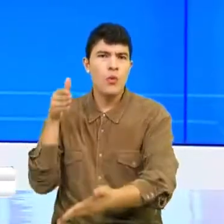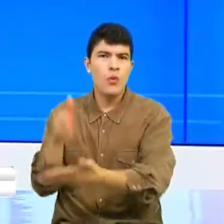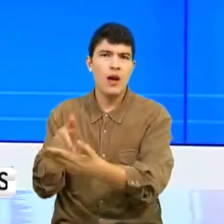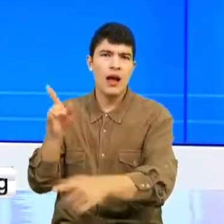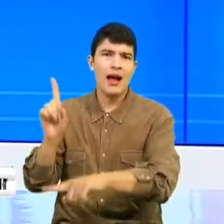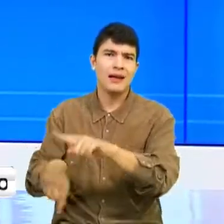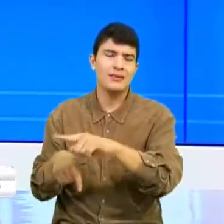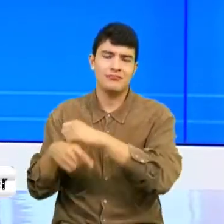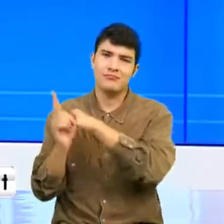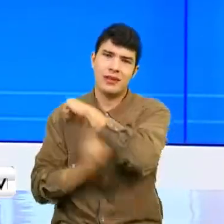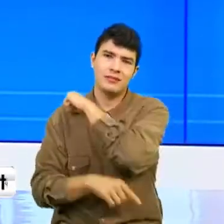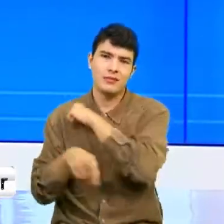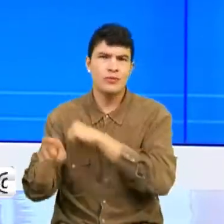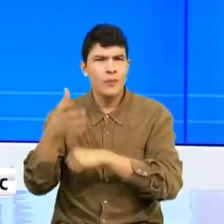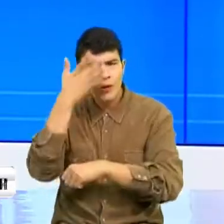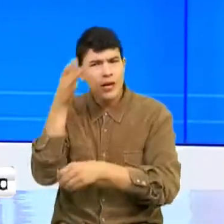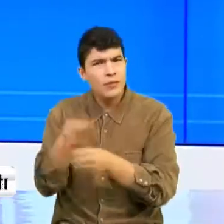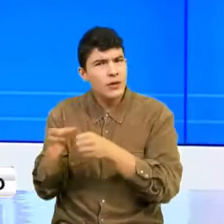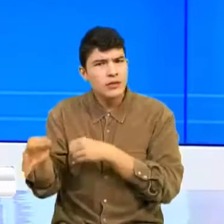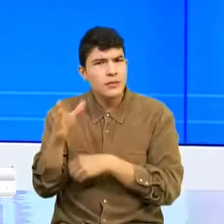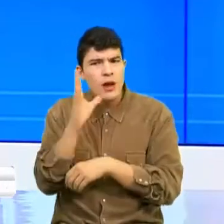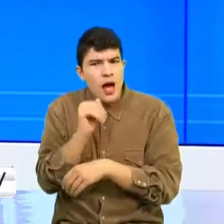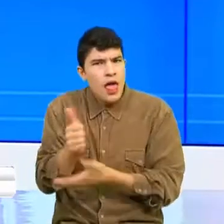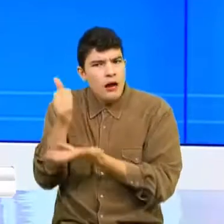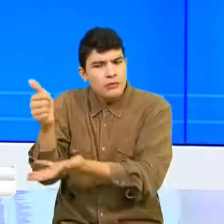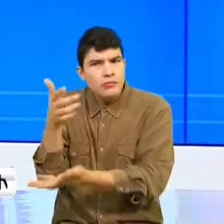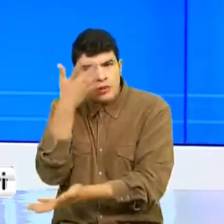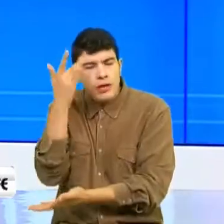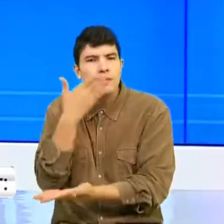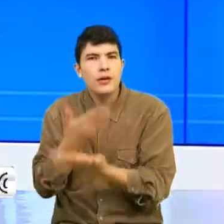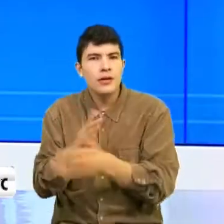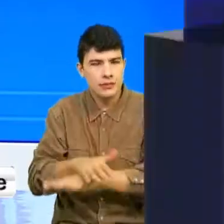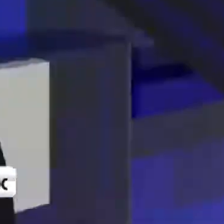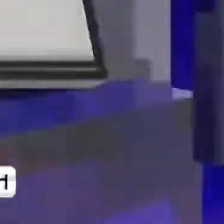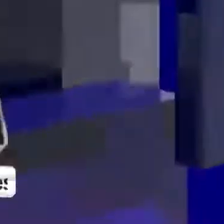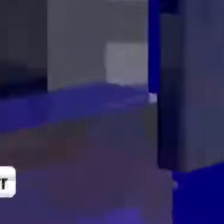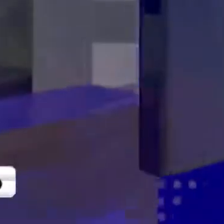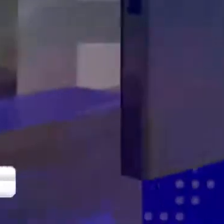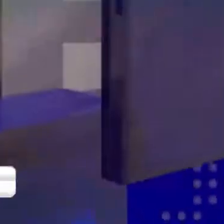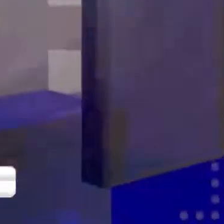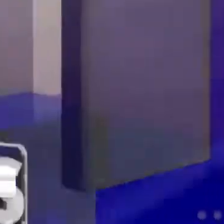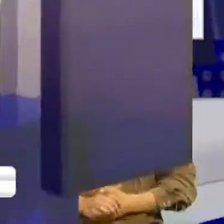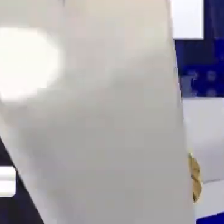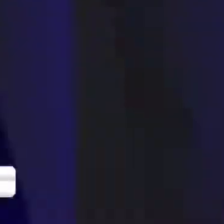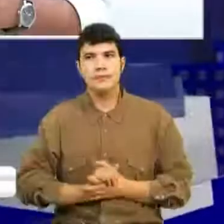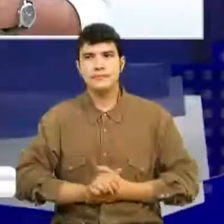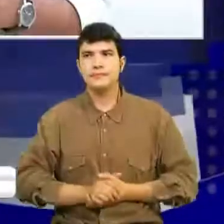impusieron. Heider Logato, ¿por qué este municipio no está recibiendo estos recursos? Muy buenas tardes.